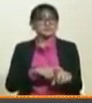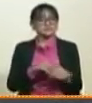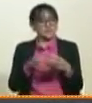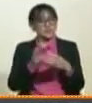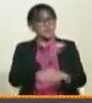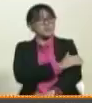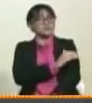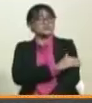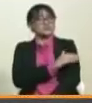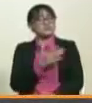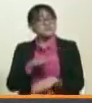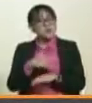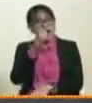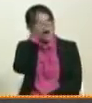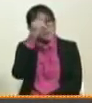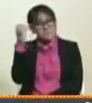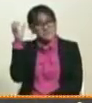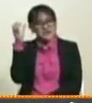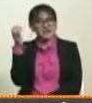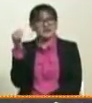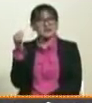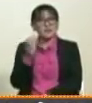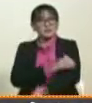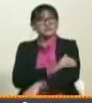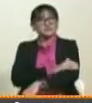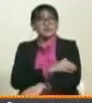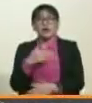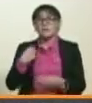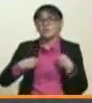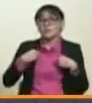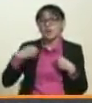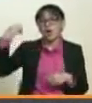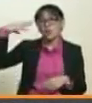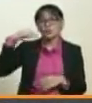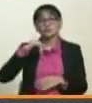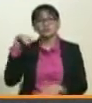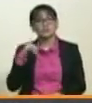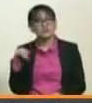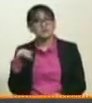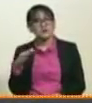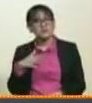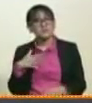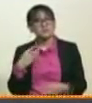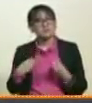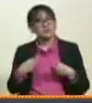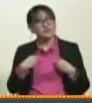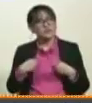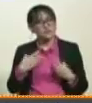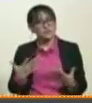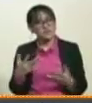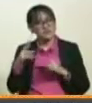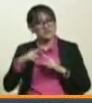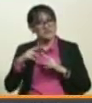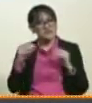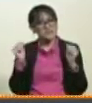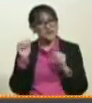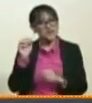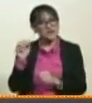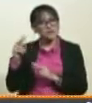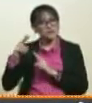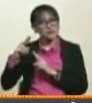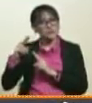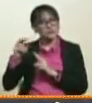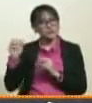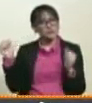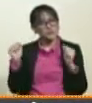el señor caprile ahora está preocupado por la luz en el zulia y porque no se preocupó por la crisis que un suroccidente con el estado táchira mérida trujillo y